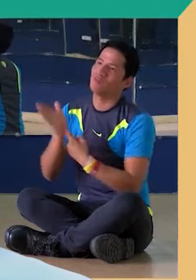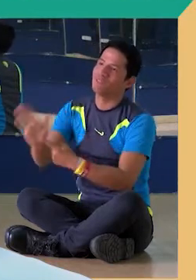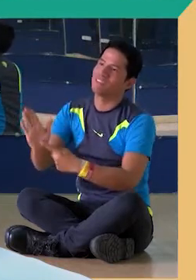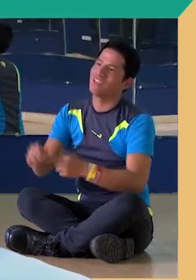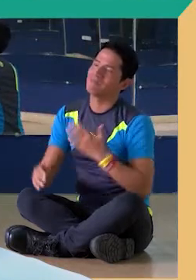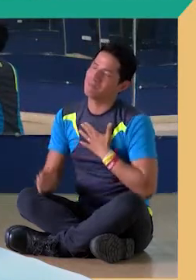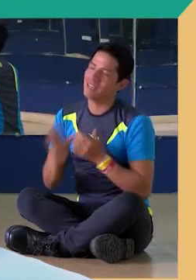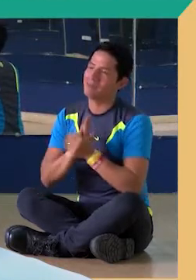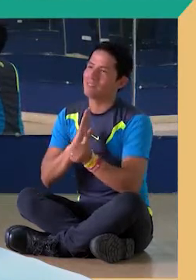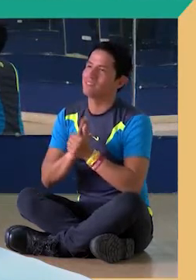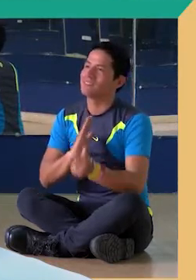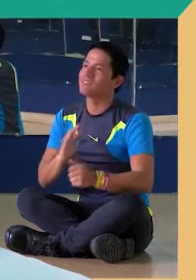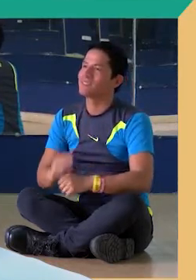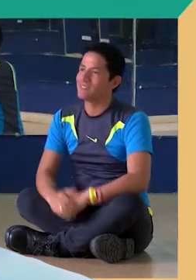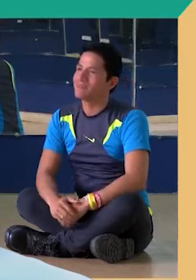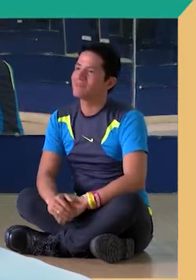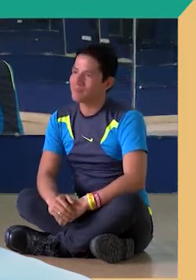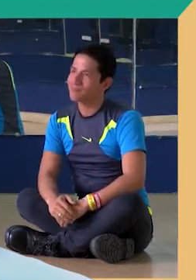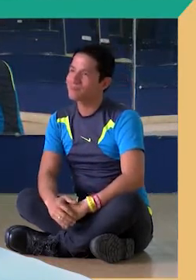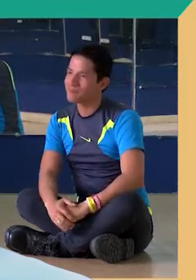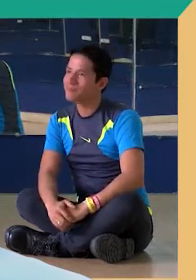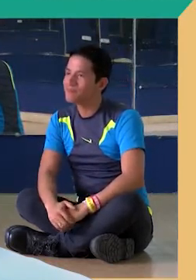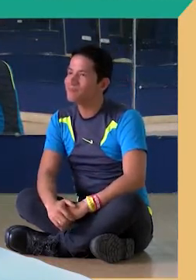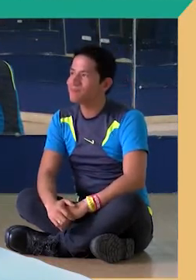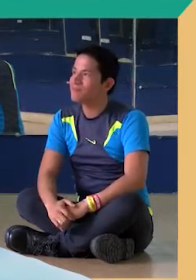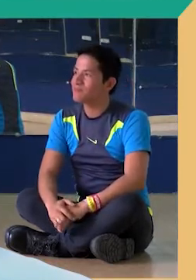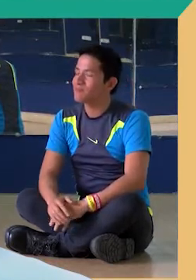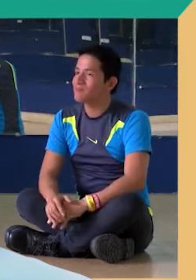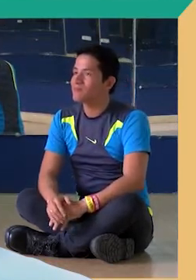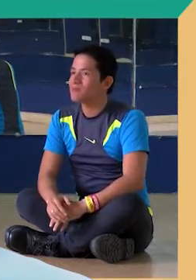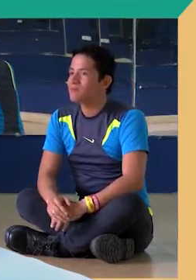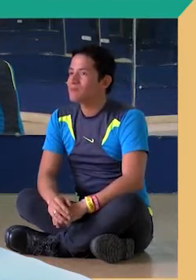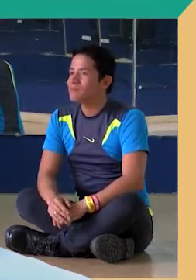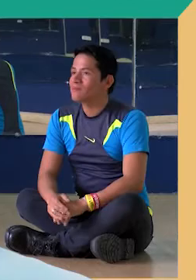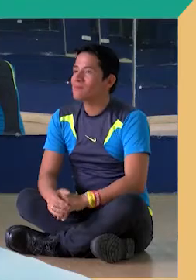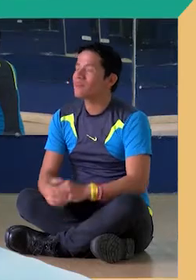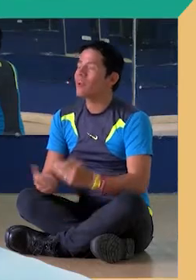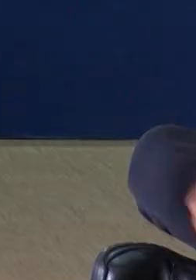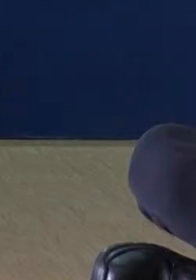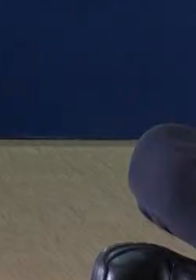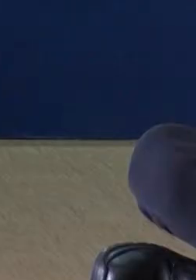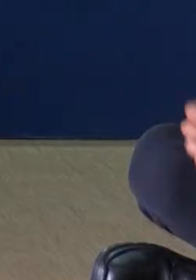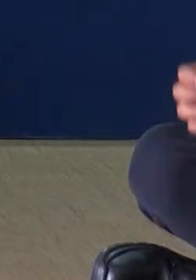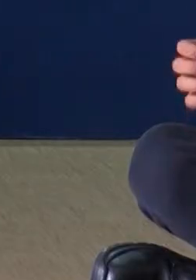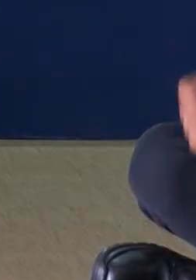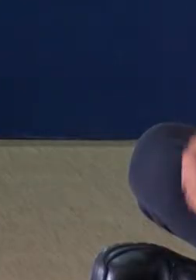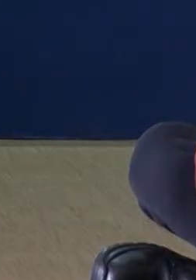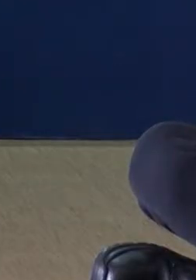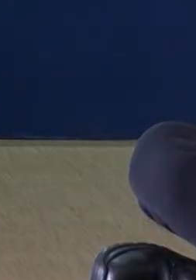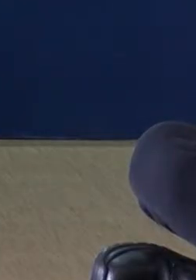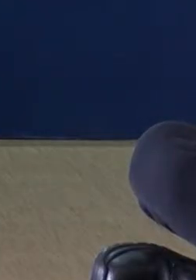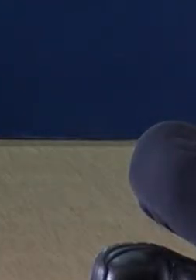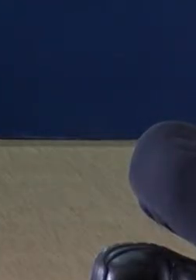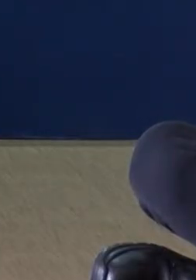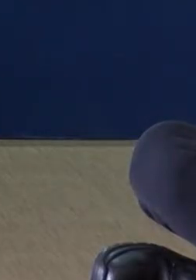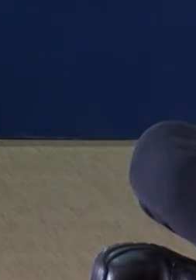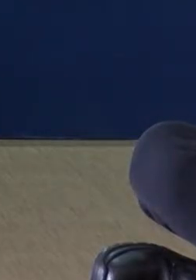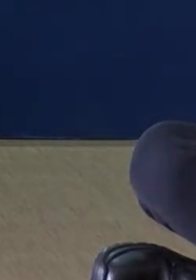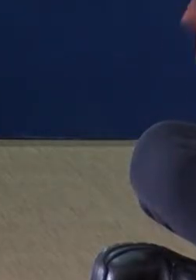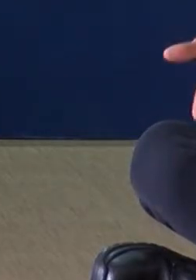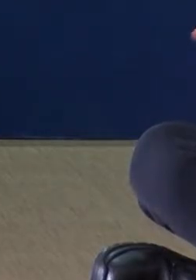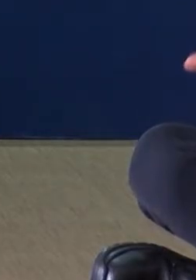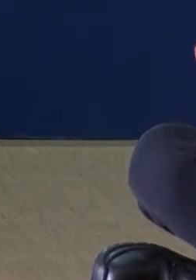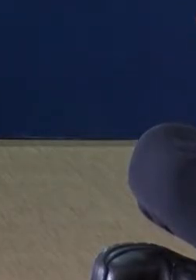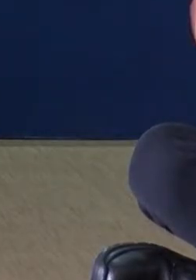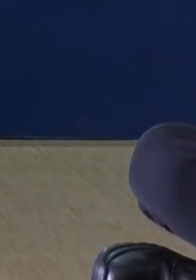Sentí adrenalina. Sentí que era algo que debía hacer y así demostrar mi capacidad. Les explico cómo hago para